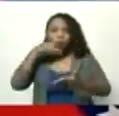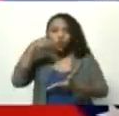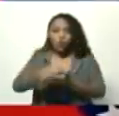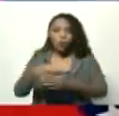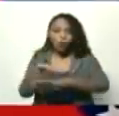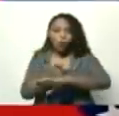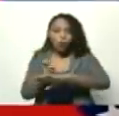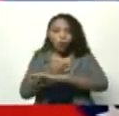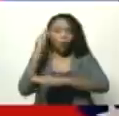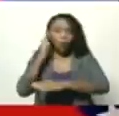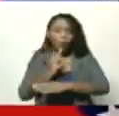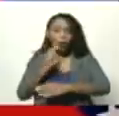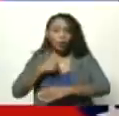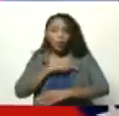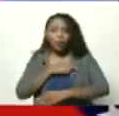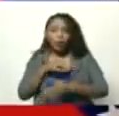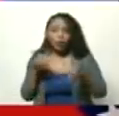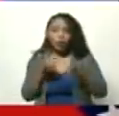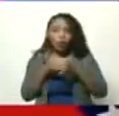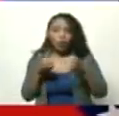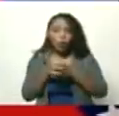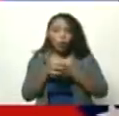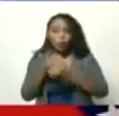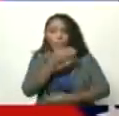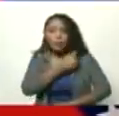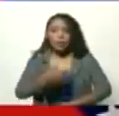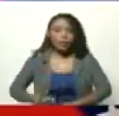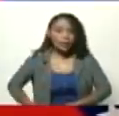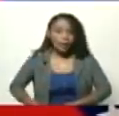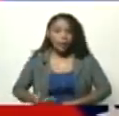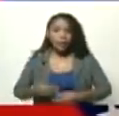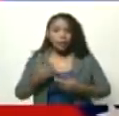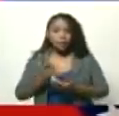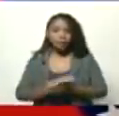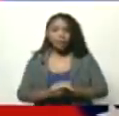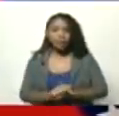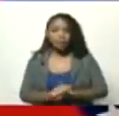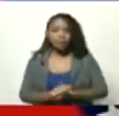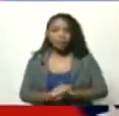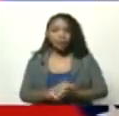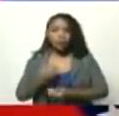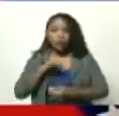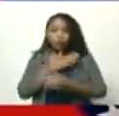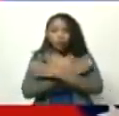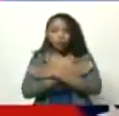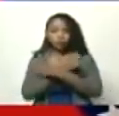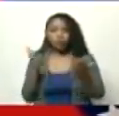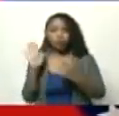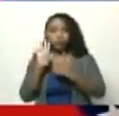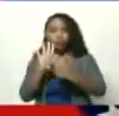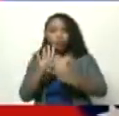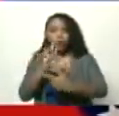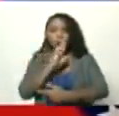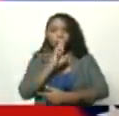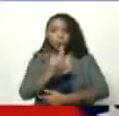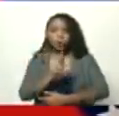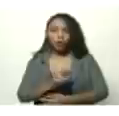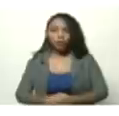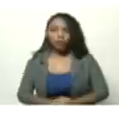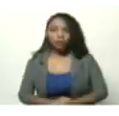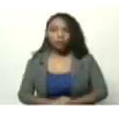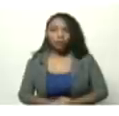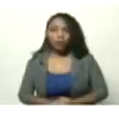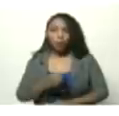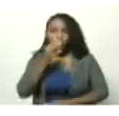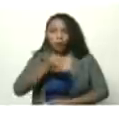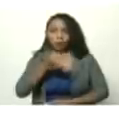gobierno bolivariano y de nuestra Comisión Presidencial Ali Rodríguez Araque, estamos en disposición de responder. Muy buenas